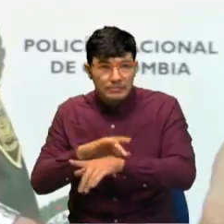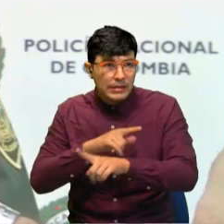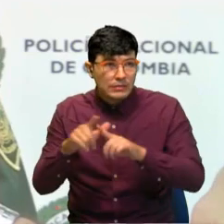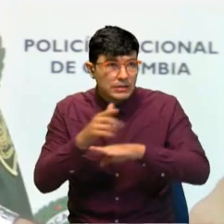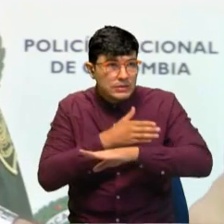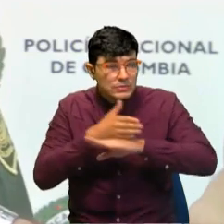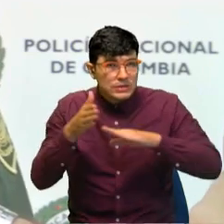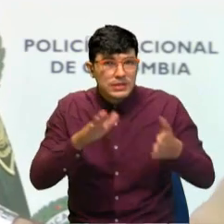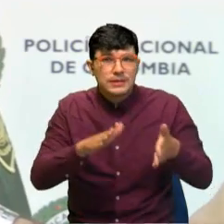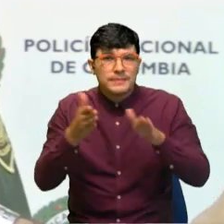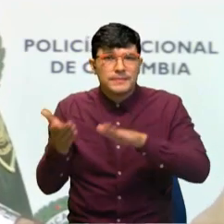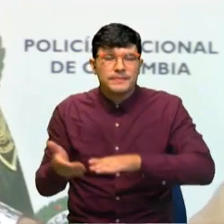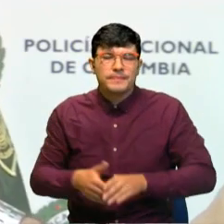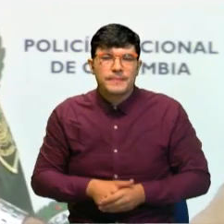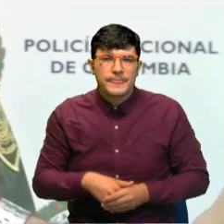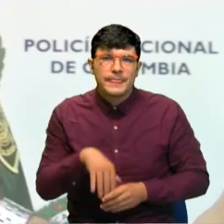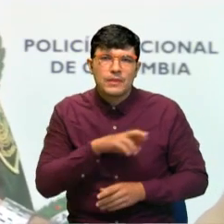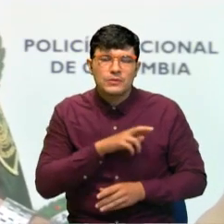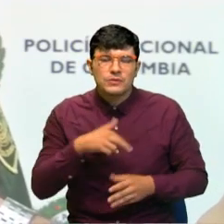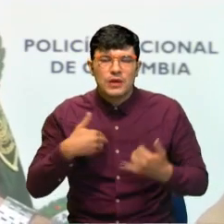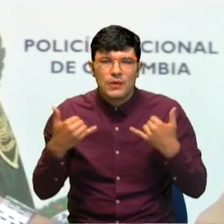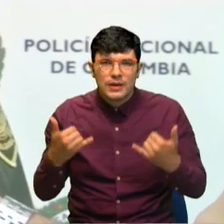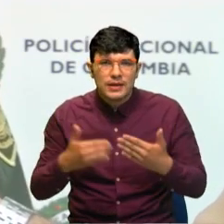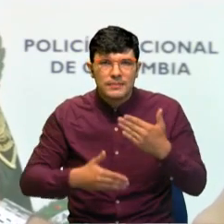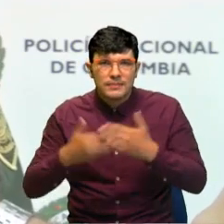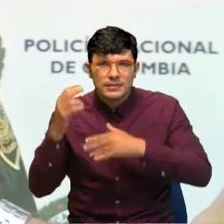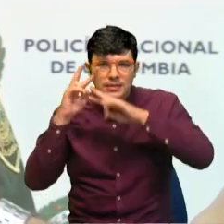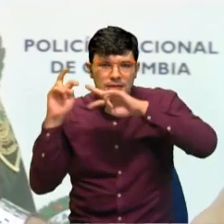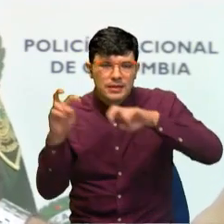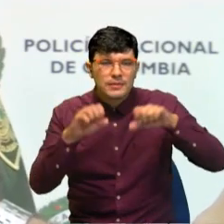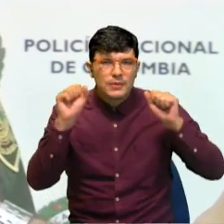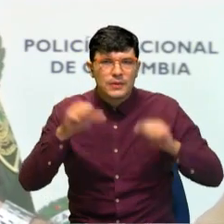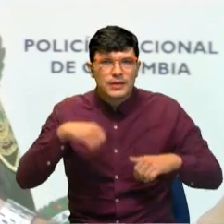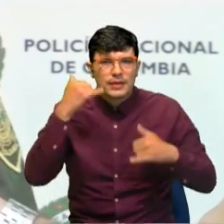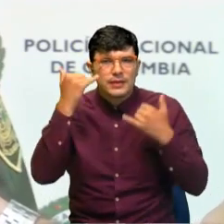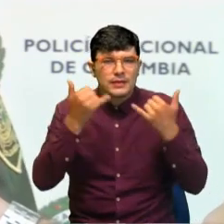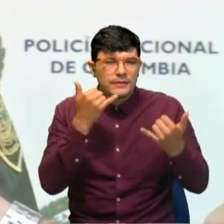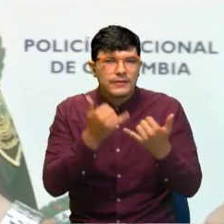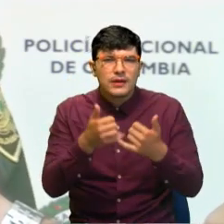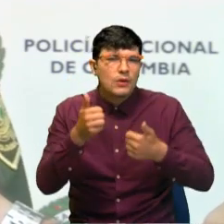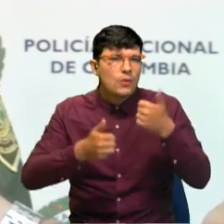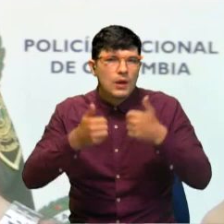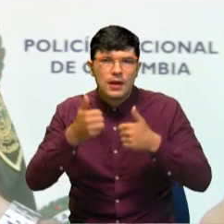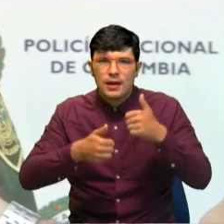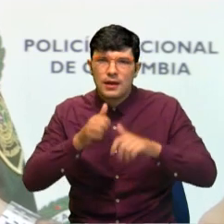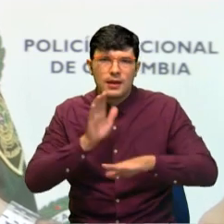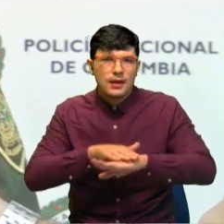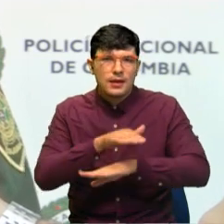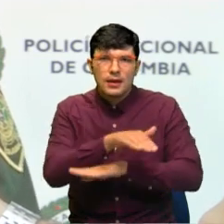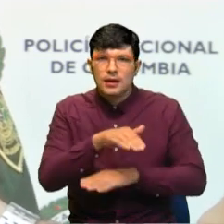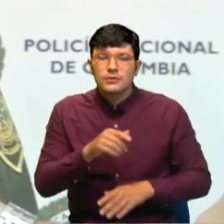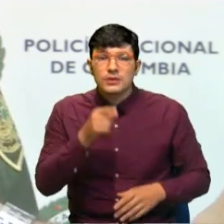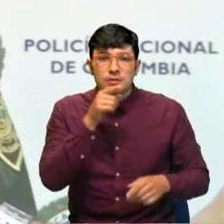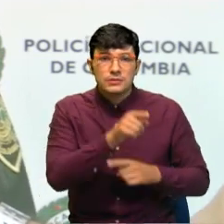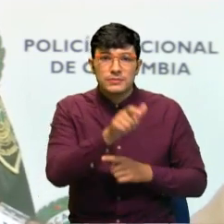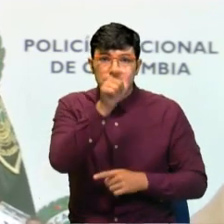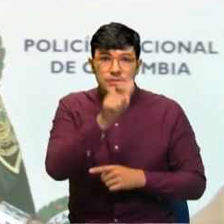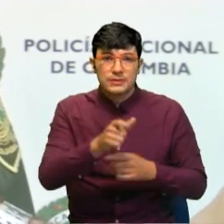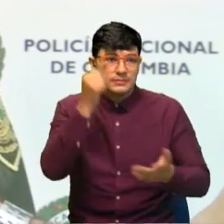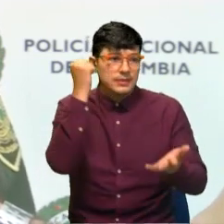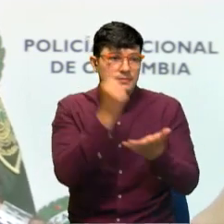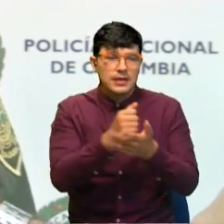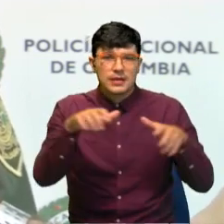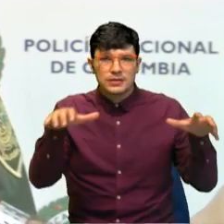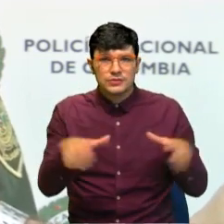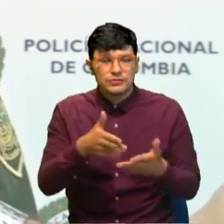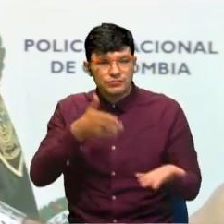investigación la que podrá determinar cuál es la causa frente a este hecho lamentable en donde una persona el homicida acciona una